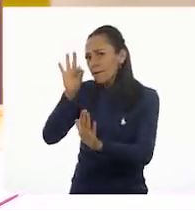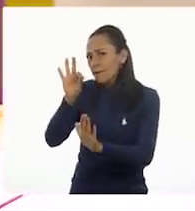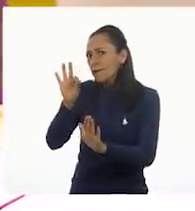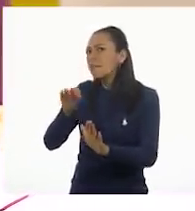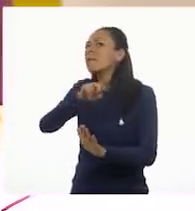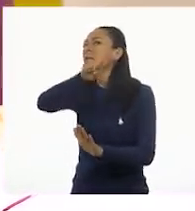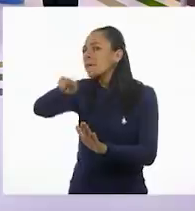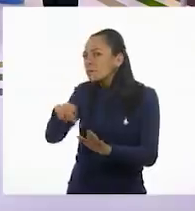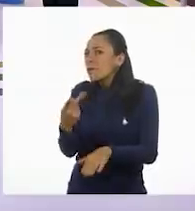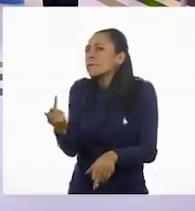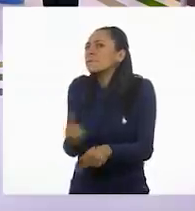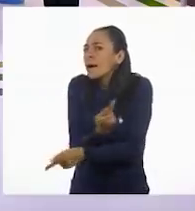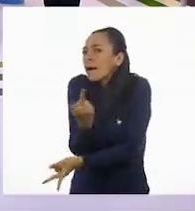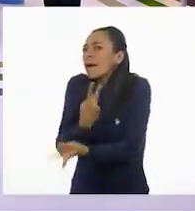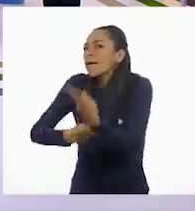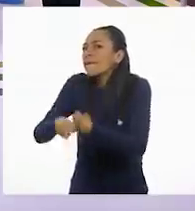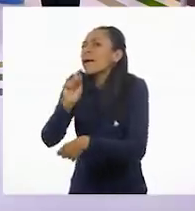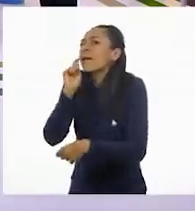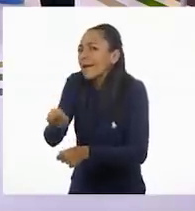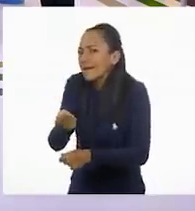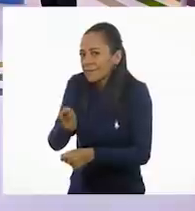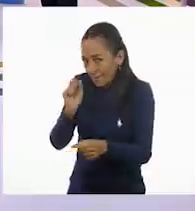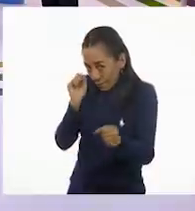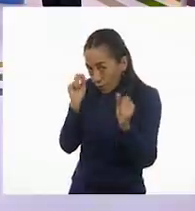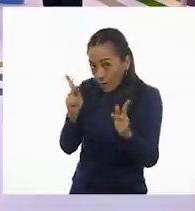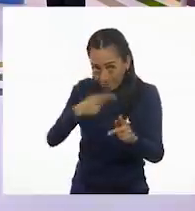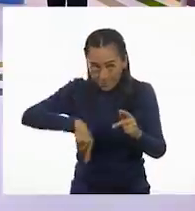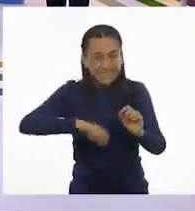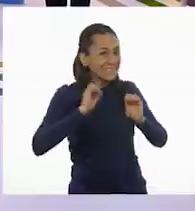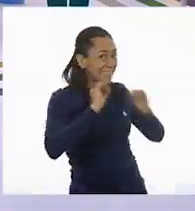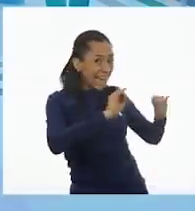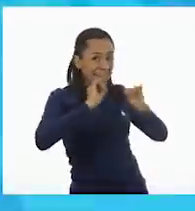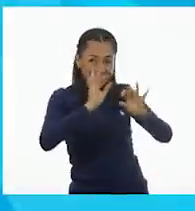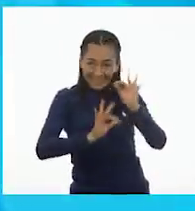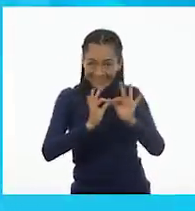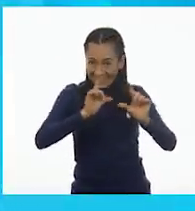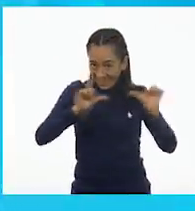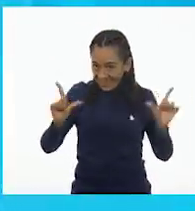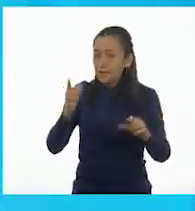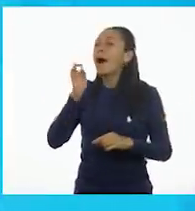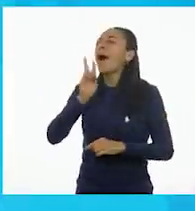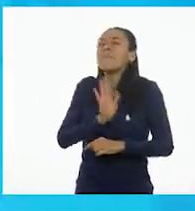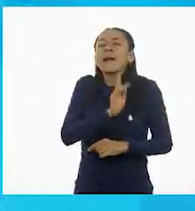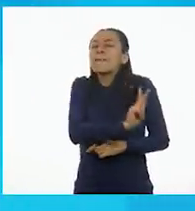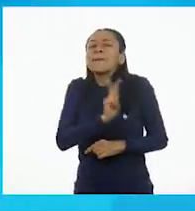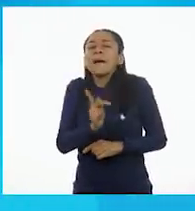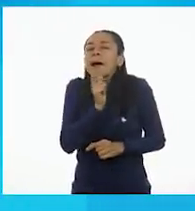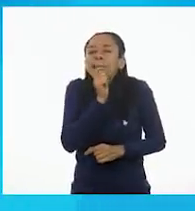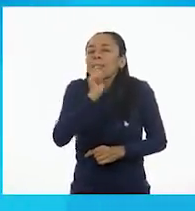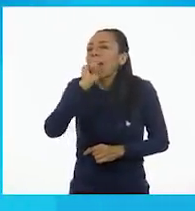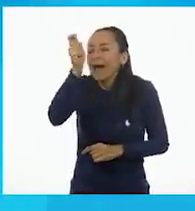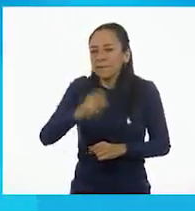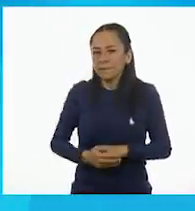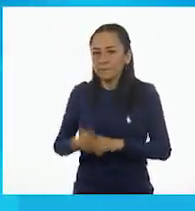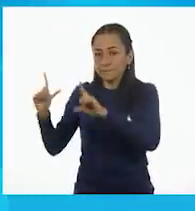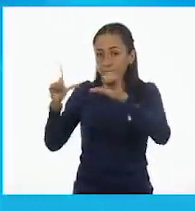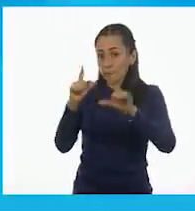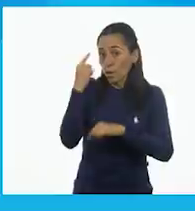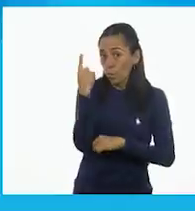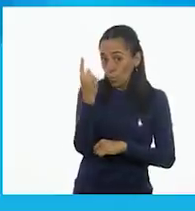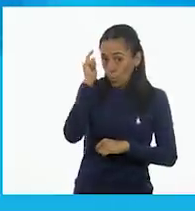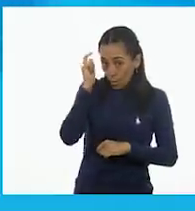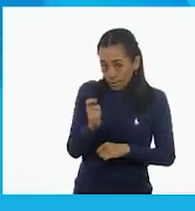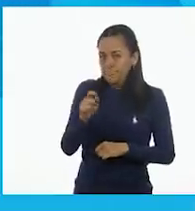perfecto, listo. Vamos a jugar un poco al árbitro. Muy bien. Entonces, imagen número uno. Sí. No poner atención en las actividades